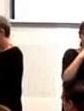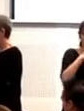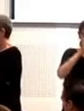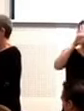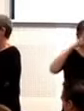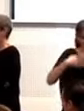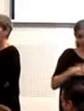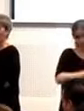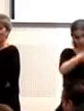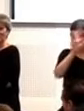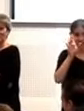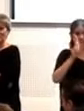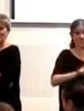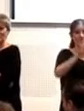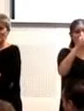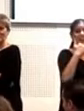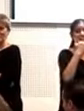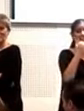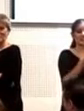¿Veis? Sabía yo. Si es que...